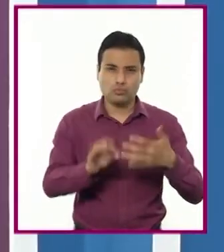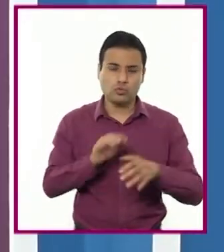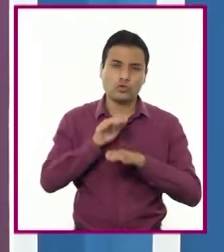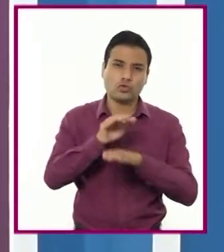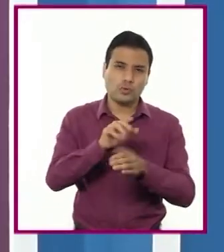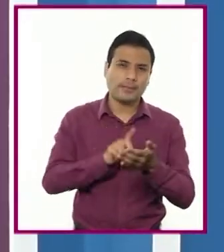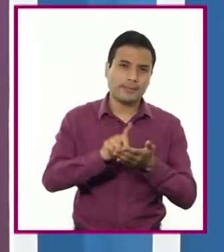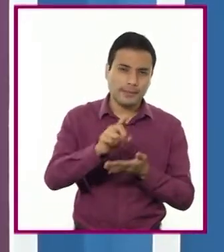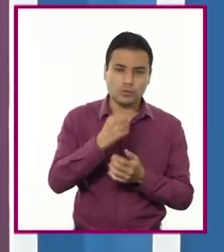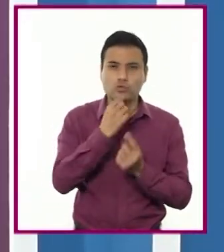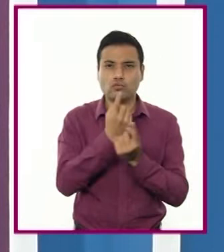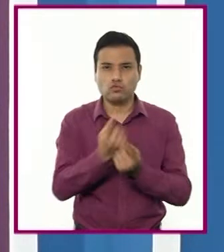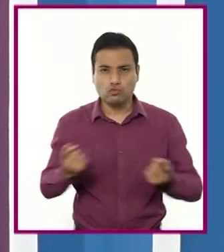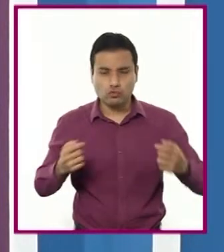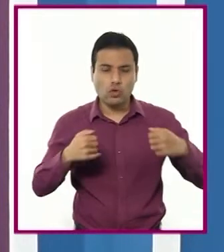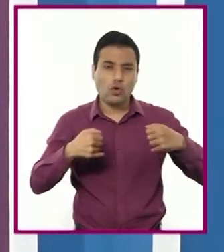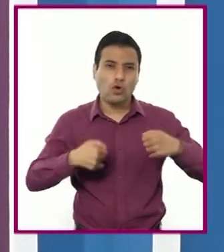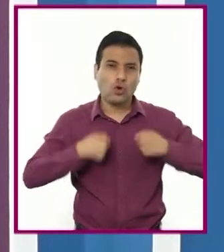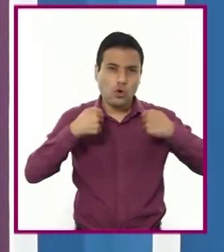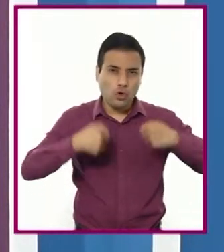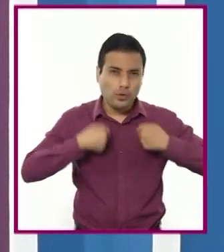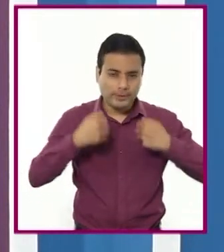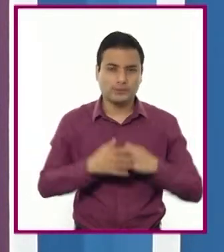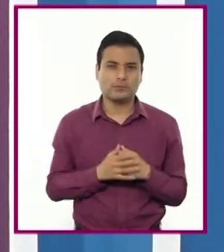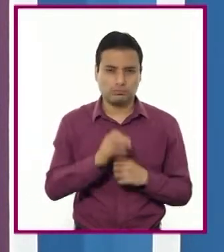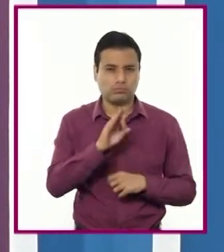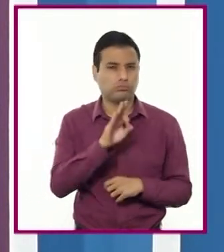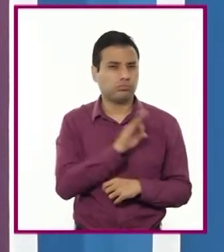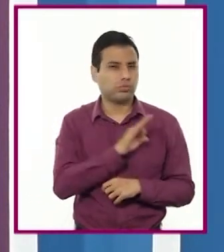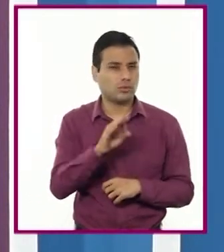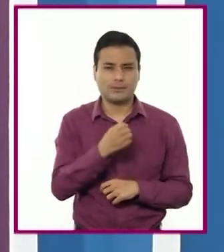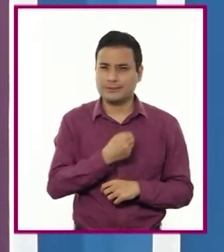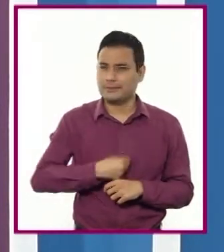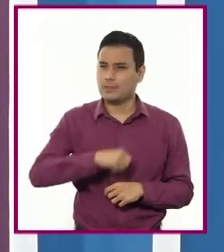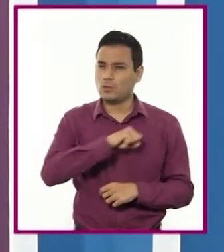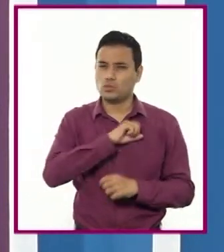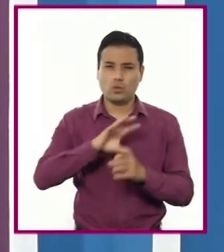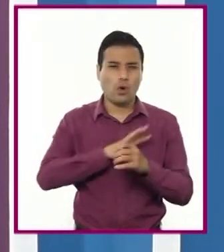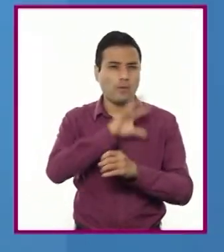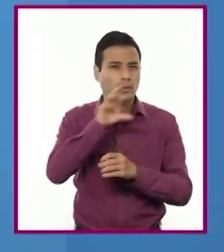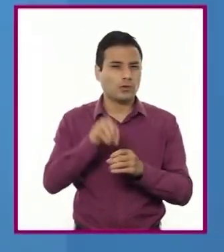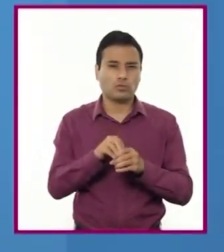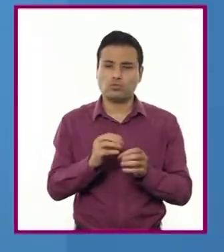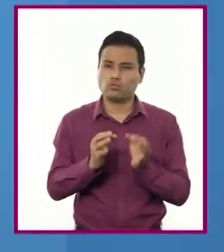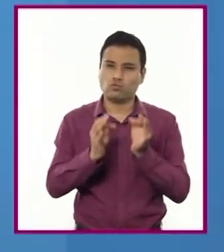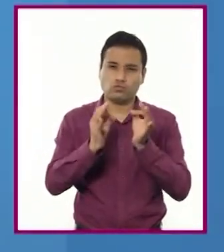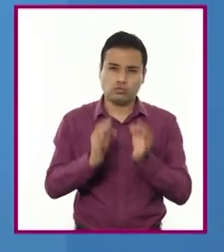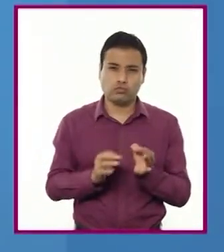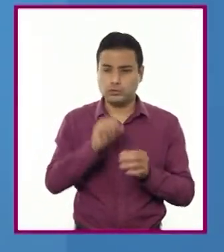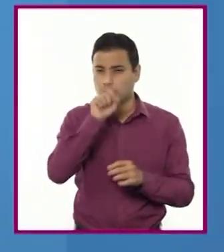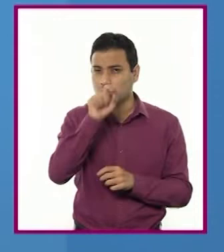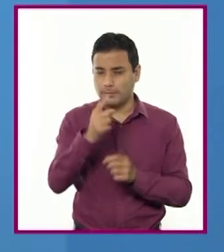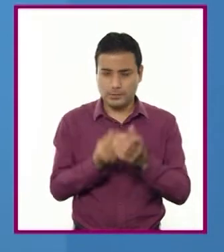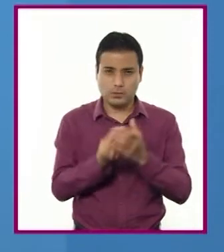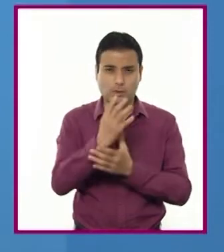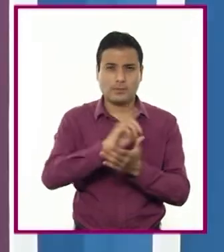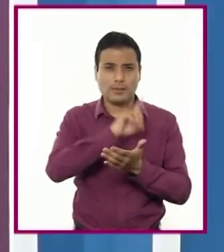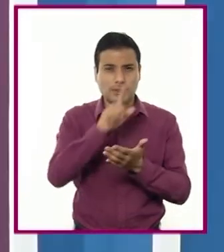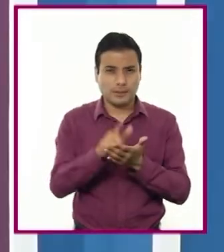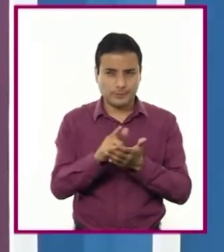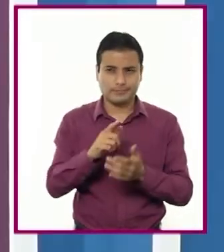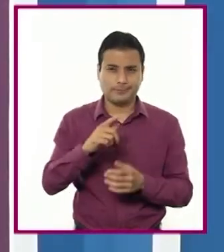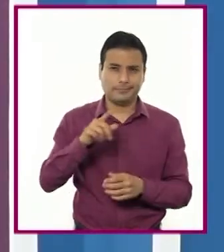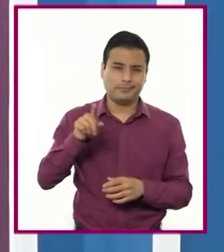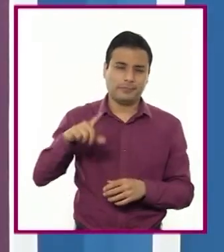los adolescentes al goce del grado máximo de salud que se pueda lograr. También publicaron las obligaciones de los